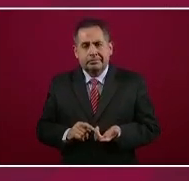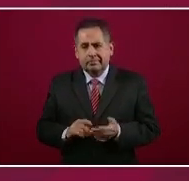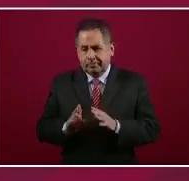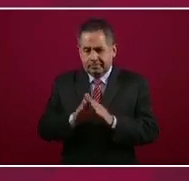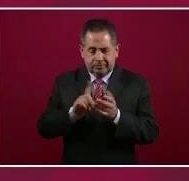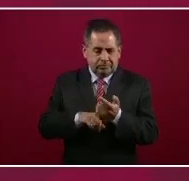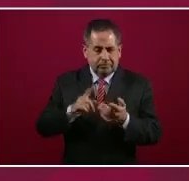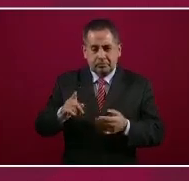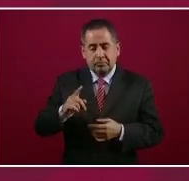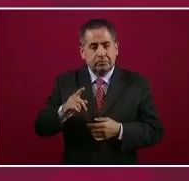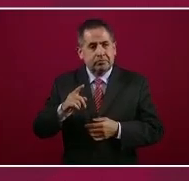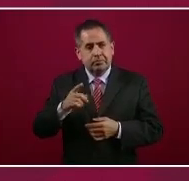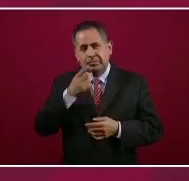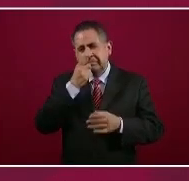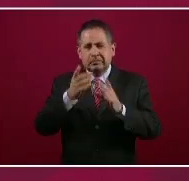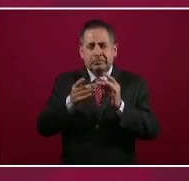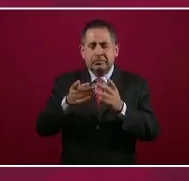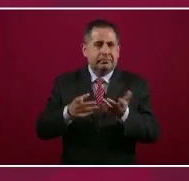en prestigio